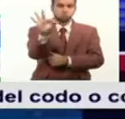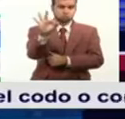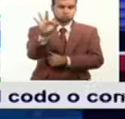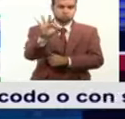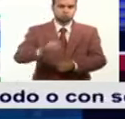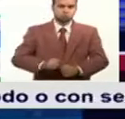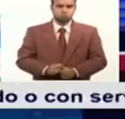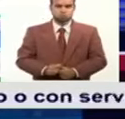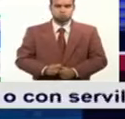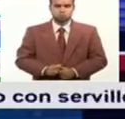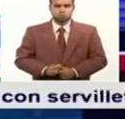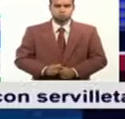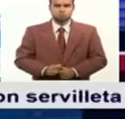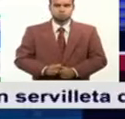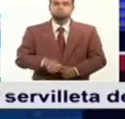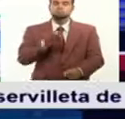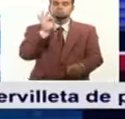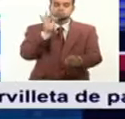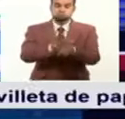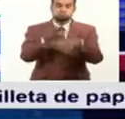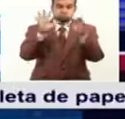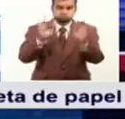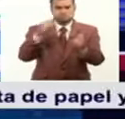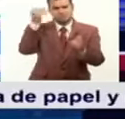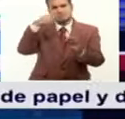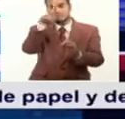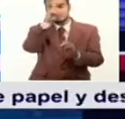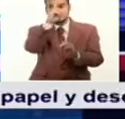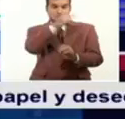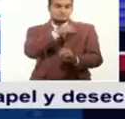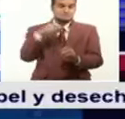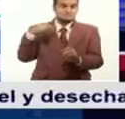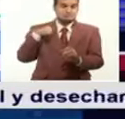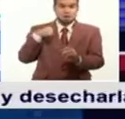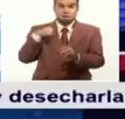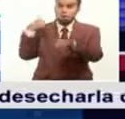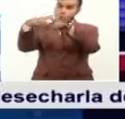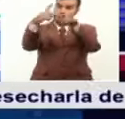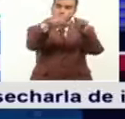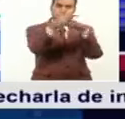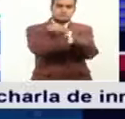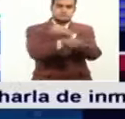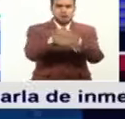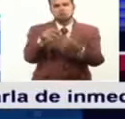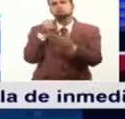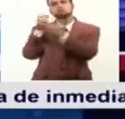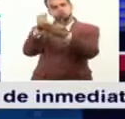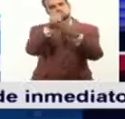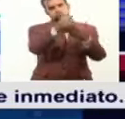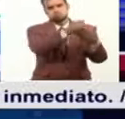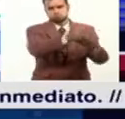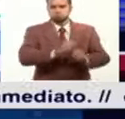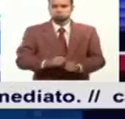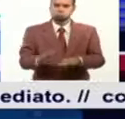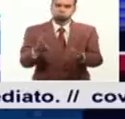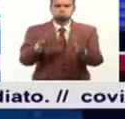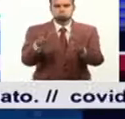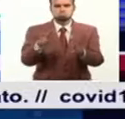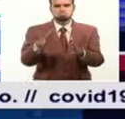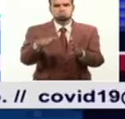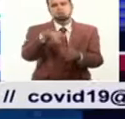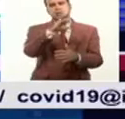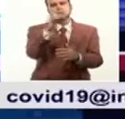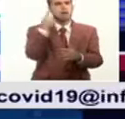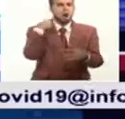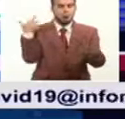del inicio oficial de la cooperación médica con otros países. En casi seis décadas, 420.000